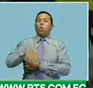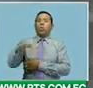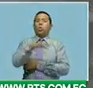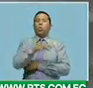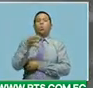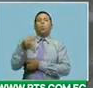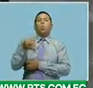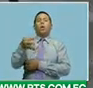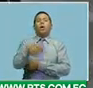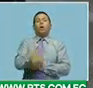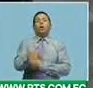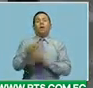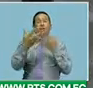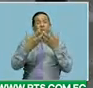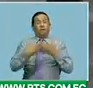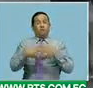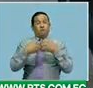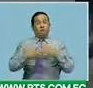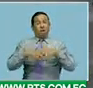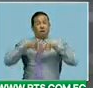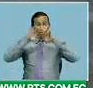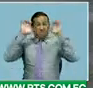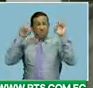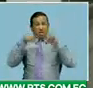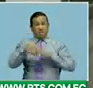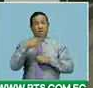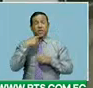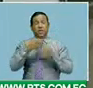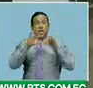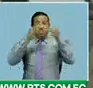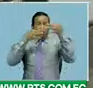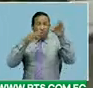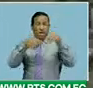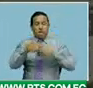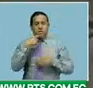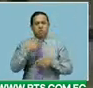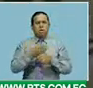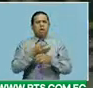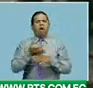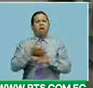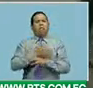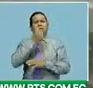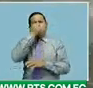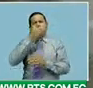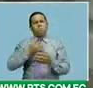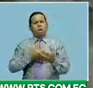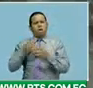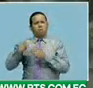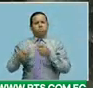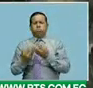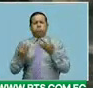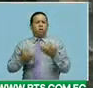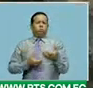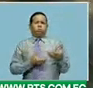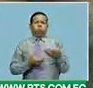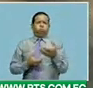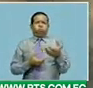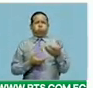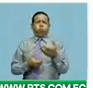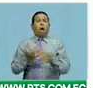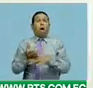cartonera en la vía Durán-Tambo, los integrantes de la casaca roja batallaban para evitar que el fuego inicie